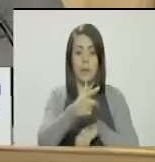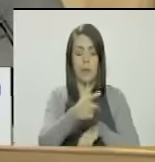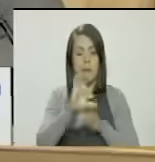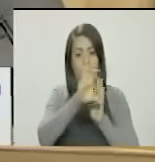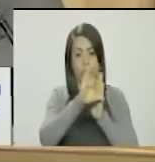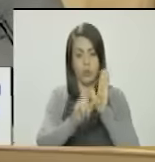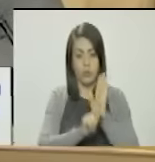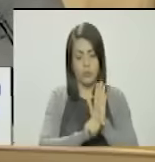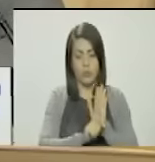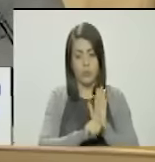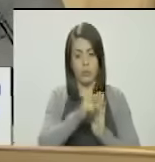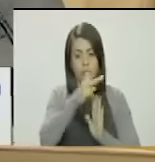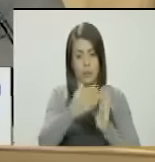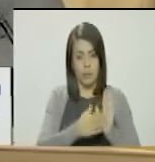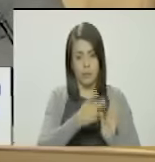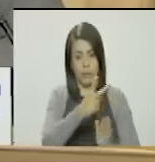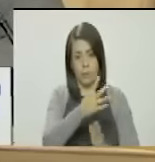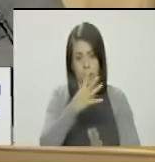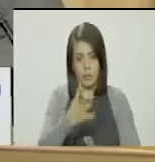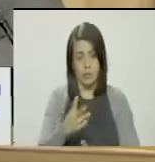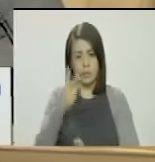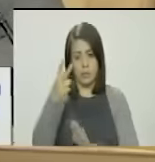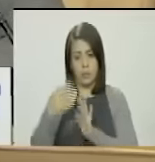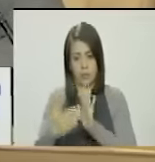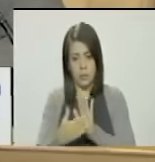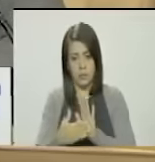periodo constitucional